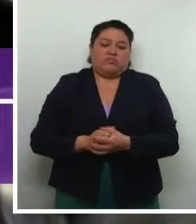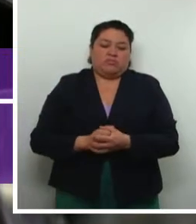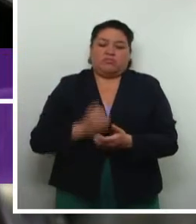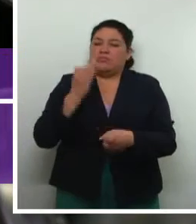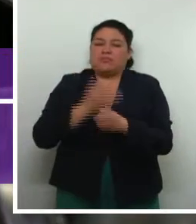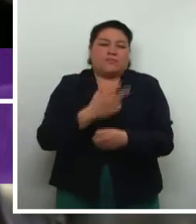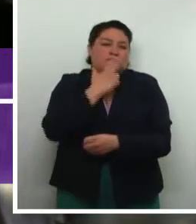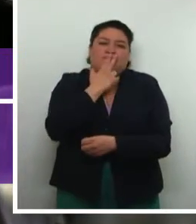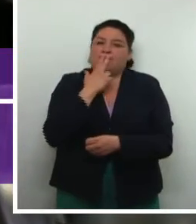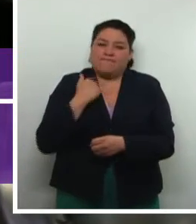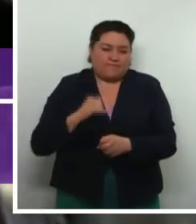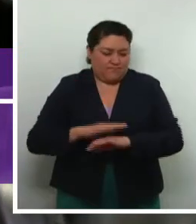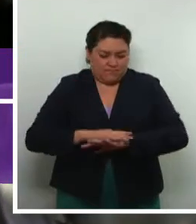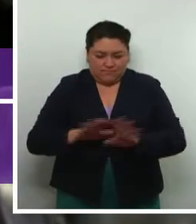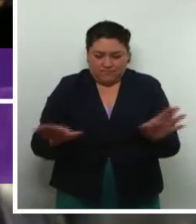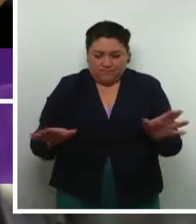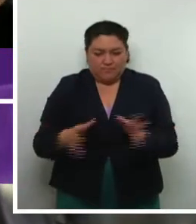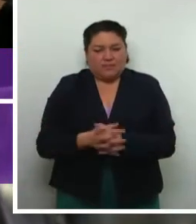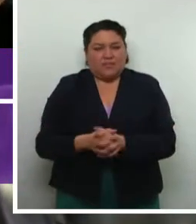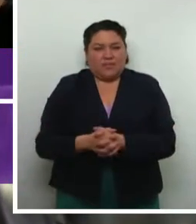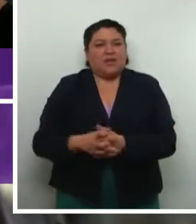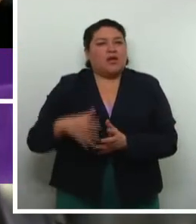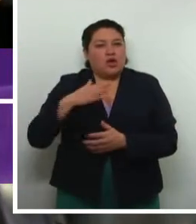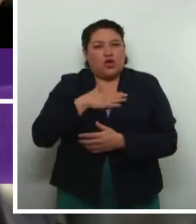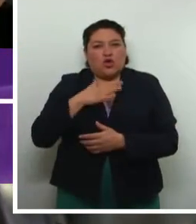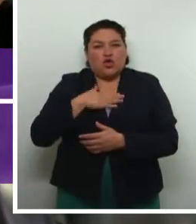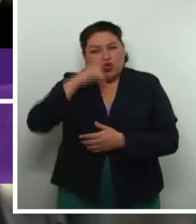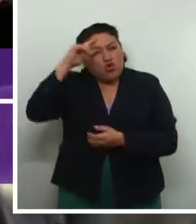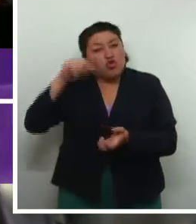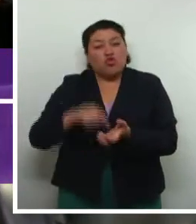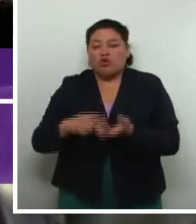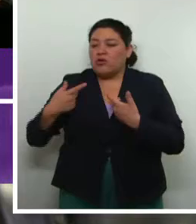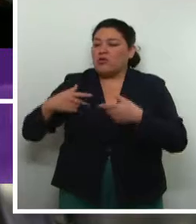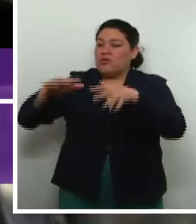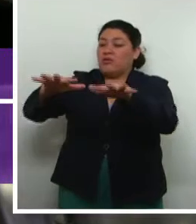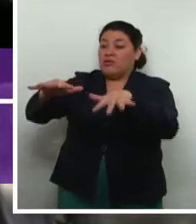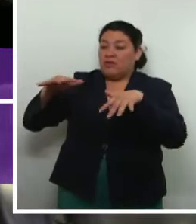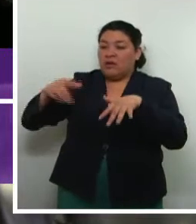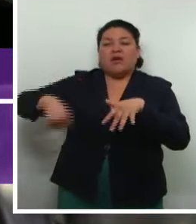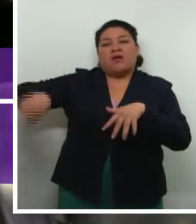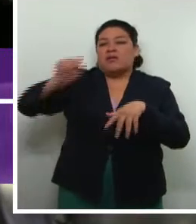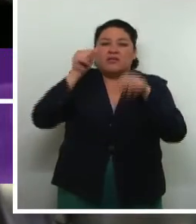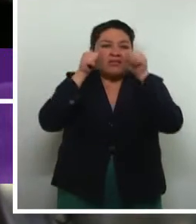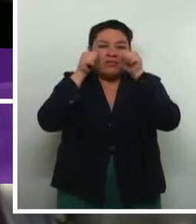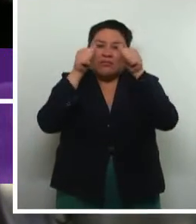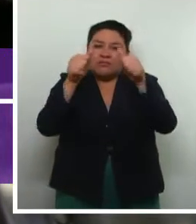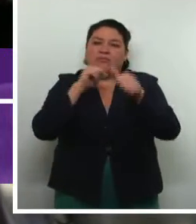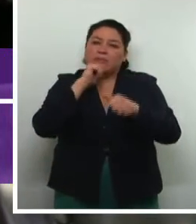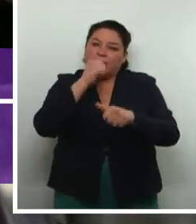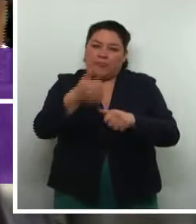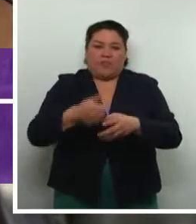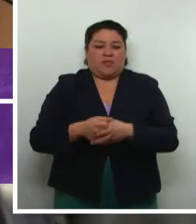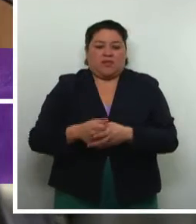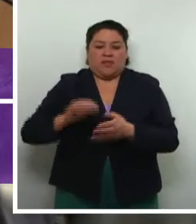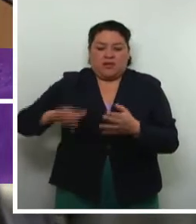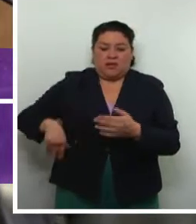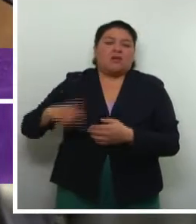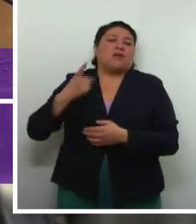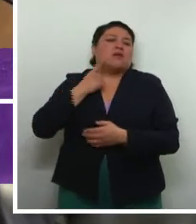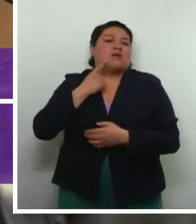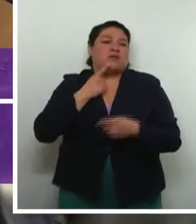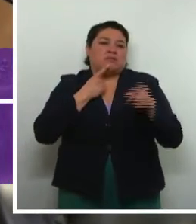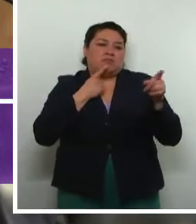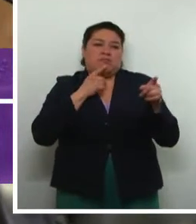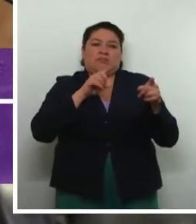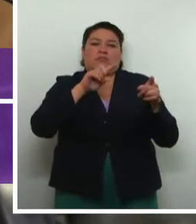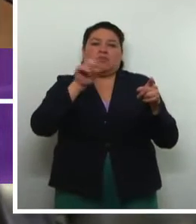improcedente. Yo creo que no escucharon muy bien la observación que hizo el señor diputado